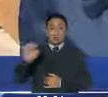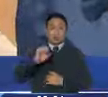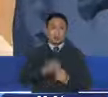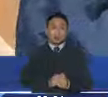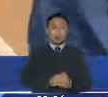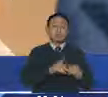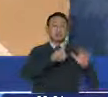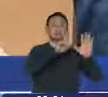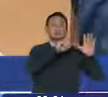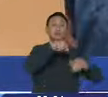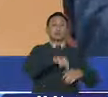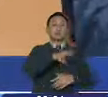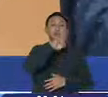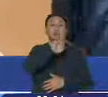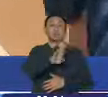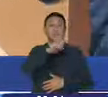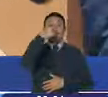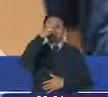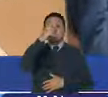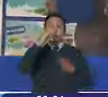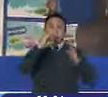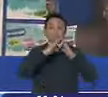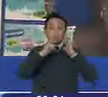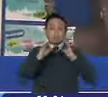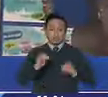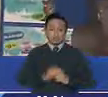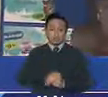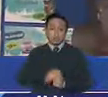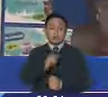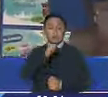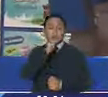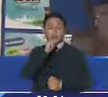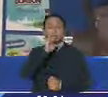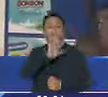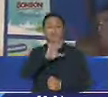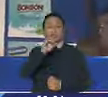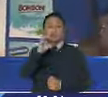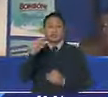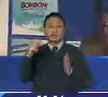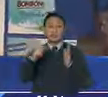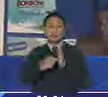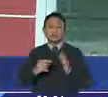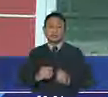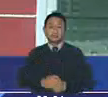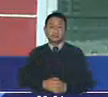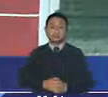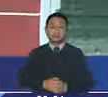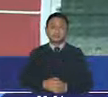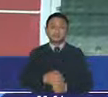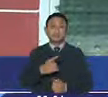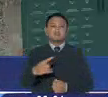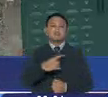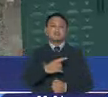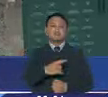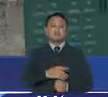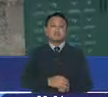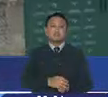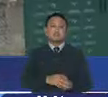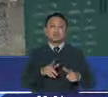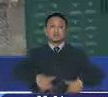6.7 millones de viviendas proyectadas, medio millón aún no han sido visitadas por las brigadas. Estas están ubicadas en